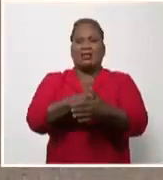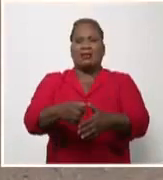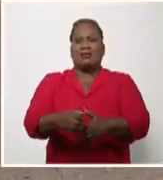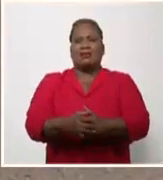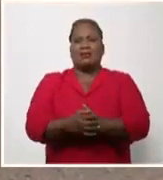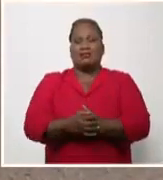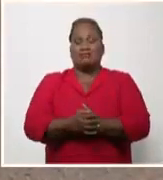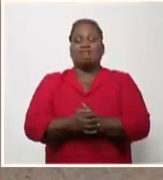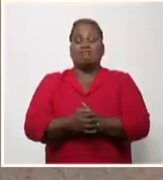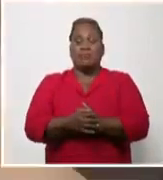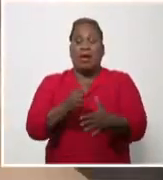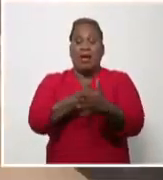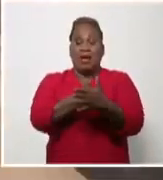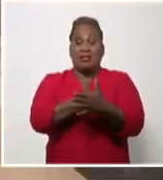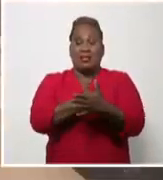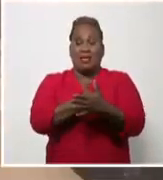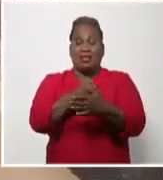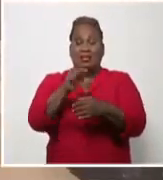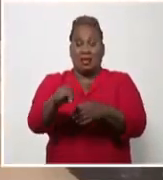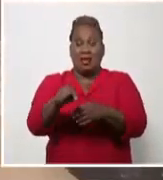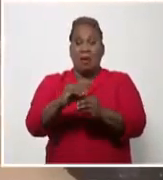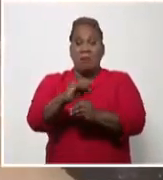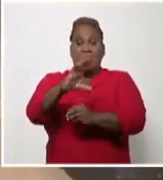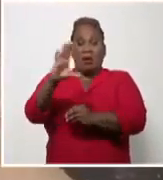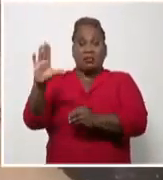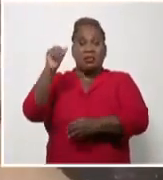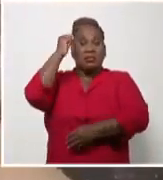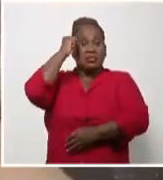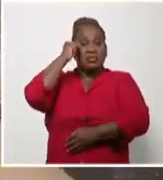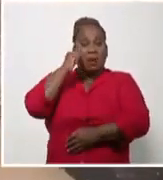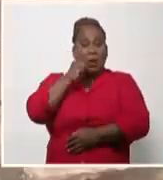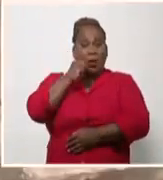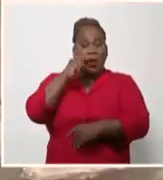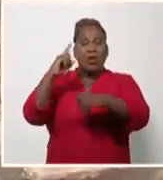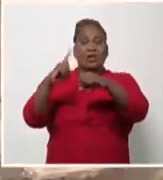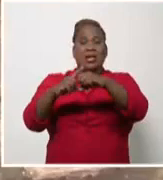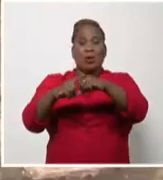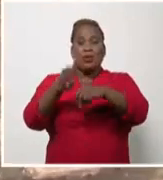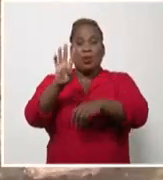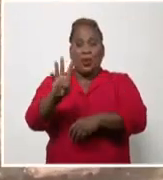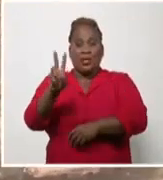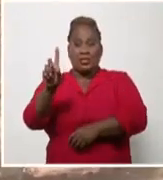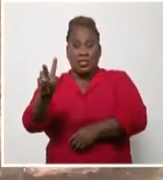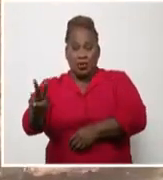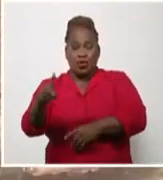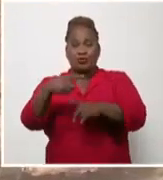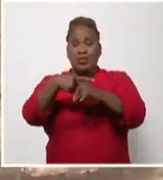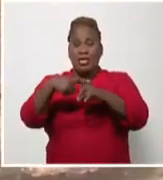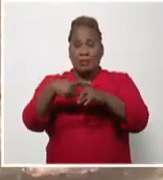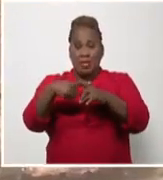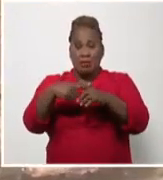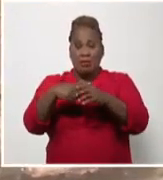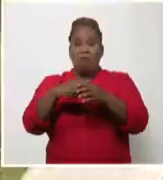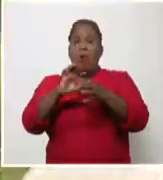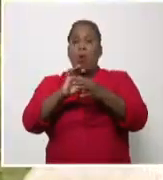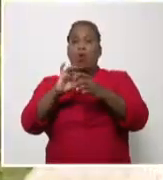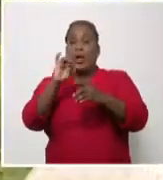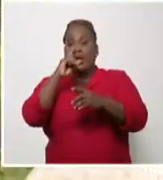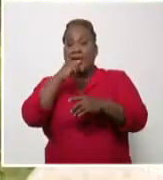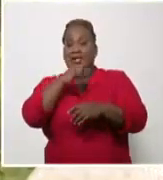un accidente de tránsito ocurrió al amanecer de este sábado en el kilómetro 42 y medio de güines en la provincia de mayabeque